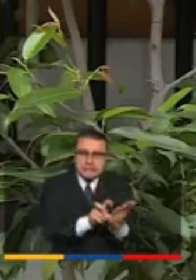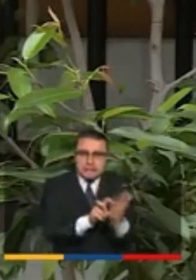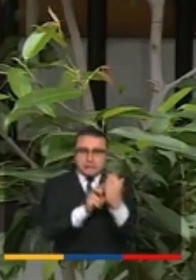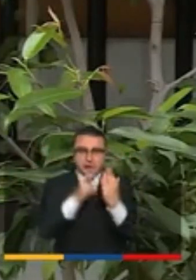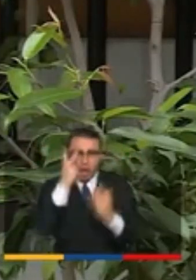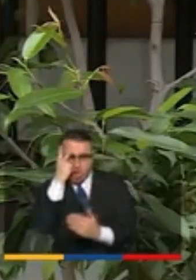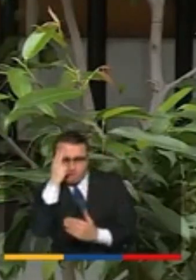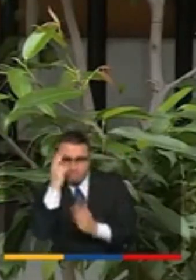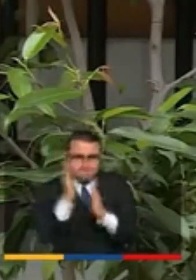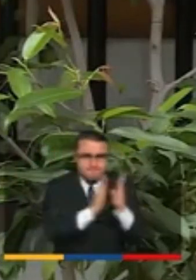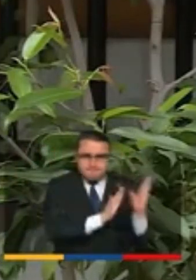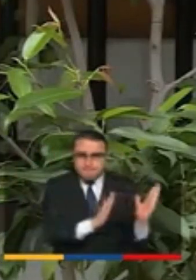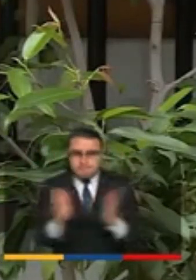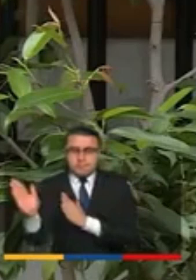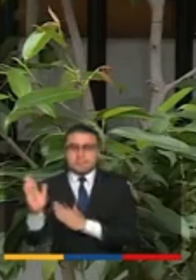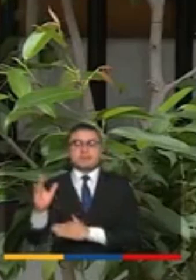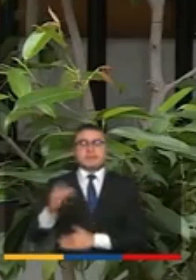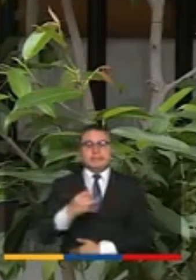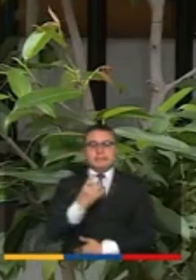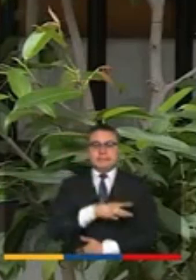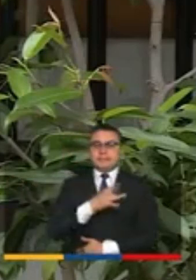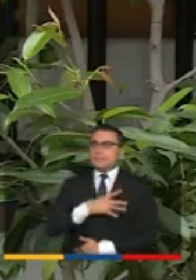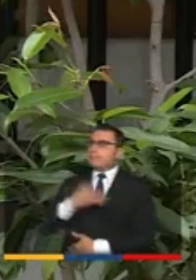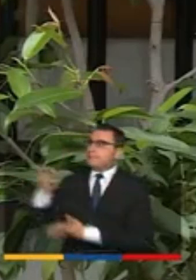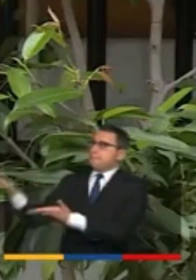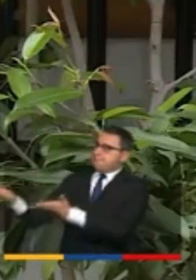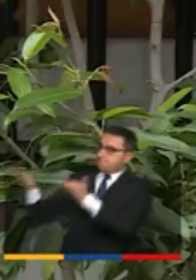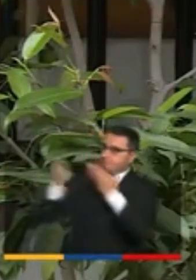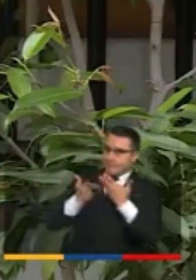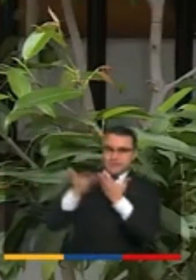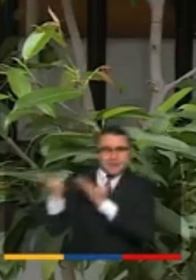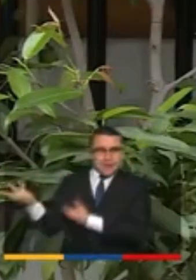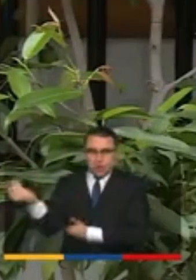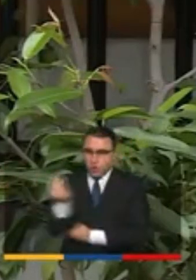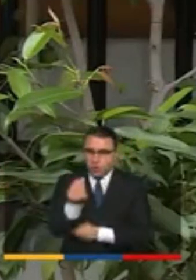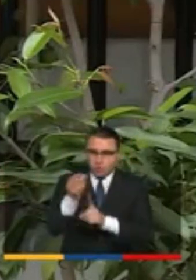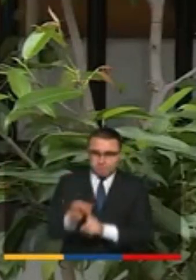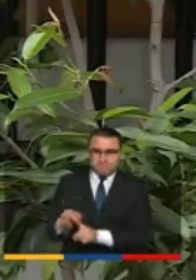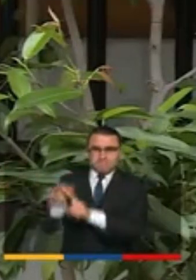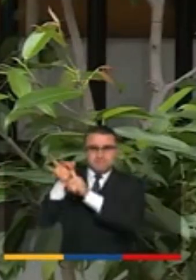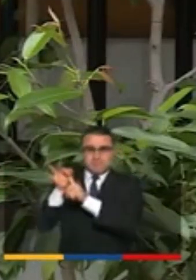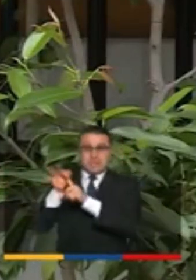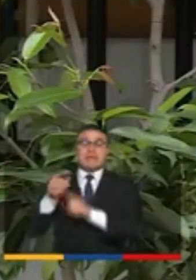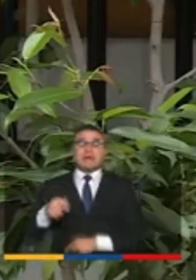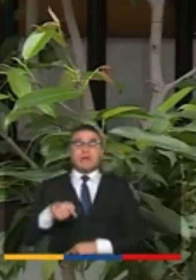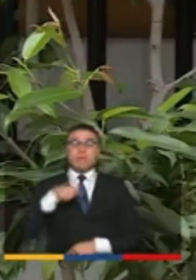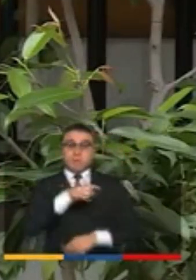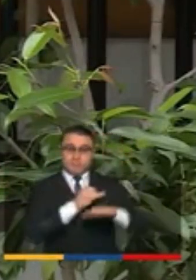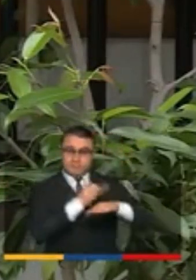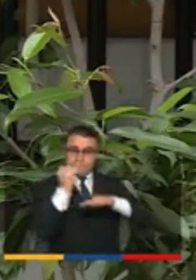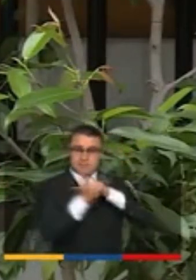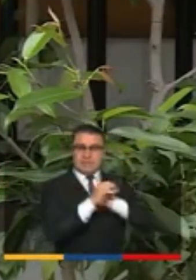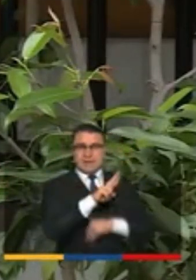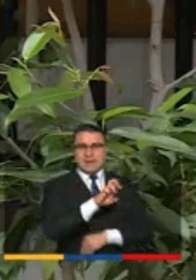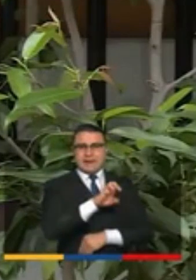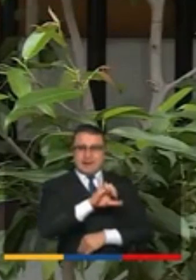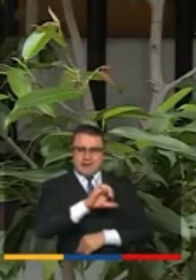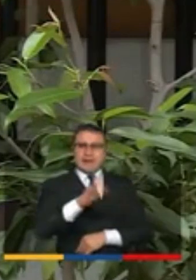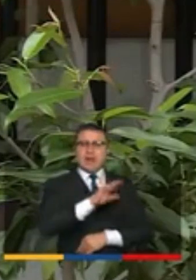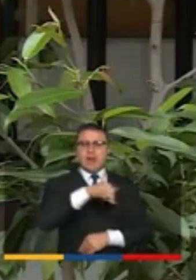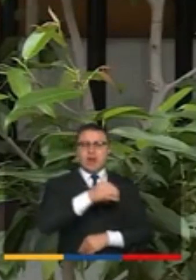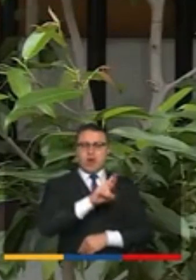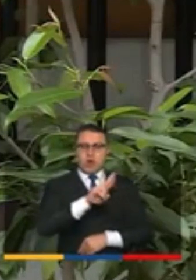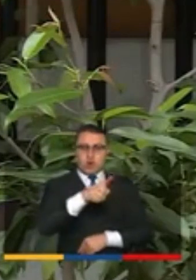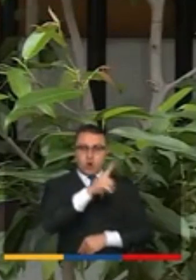y es en este marco que Chile acogerá este año una visita especial de Colombia a la base antártica en la isla Rey Jorge, donde nuestro país